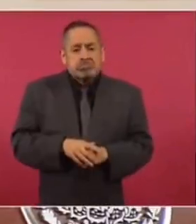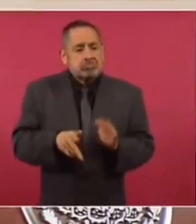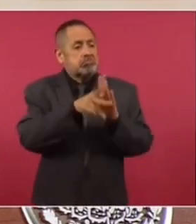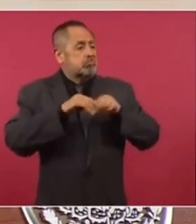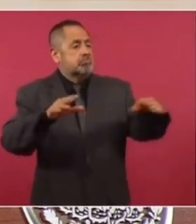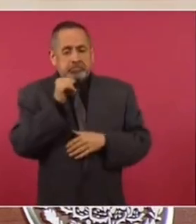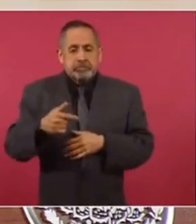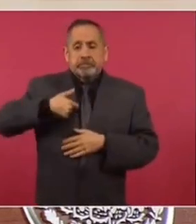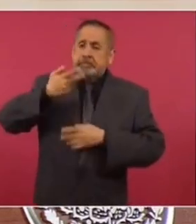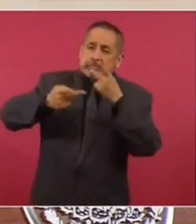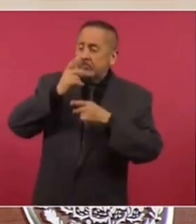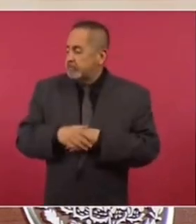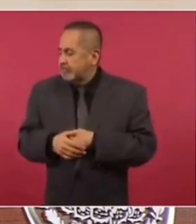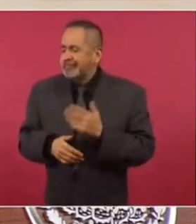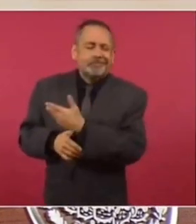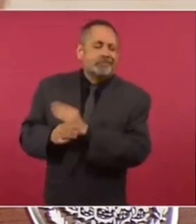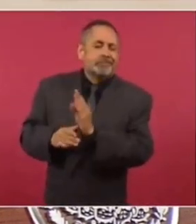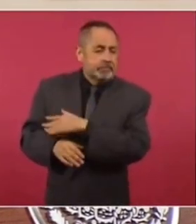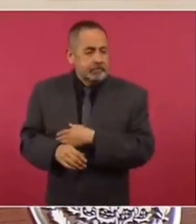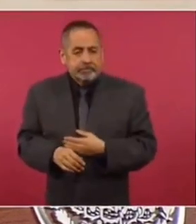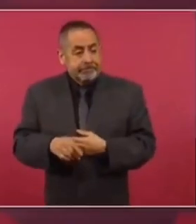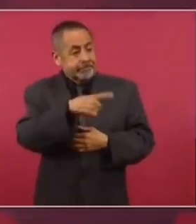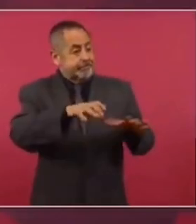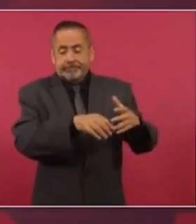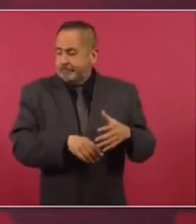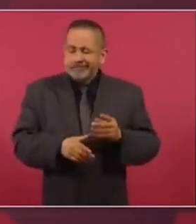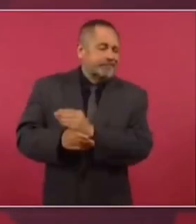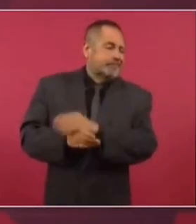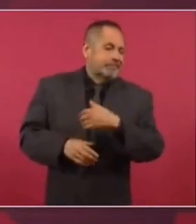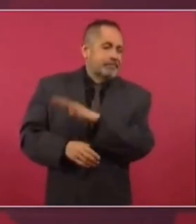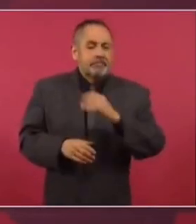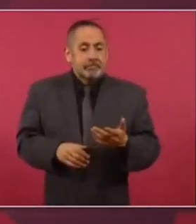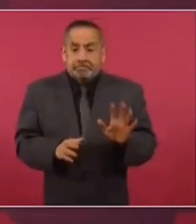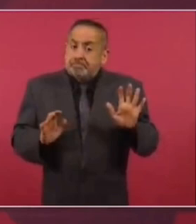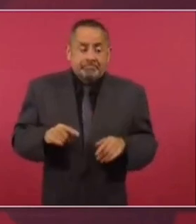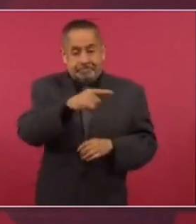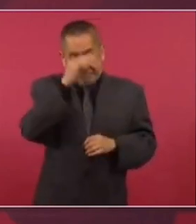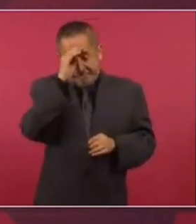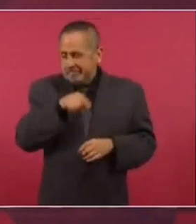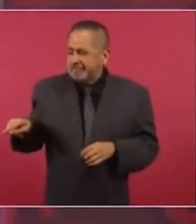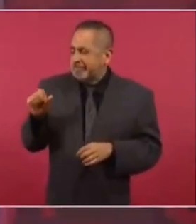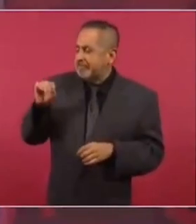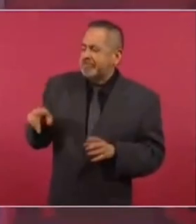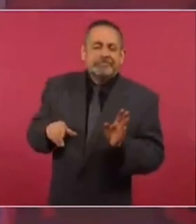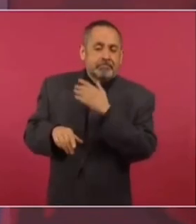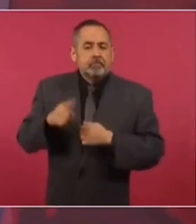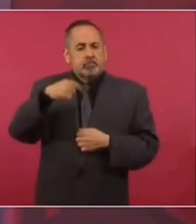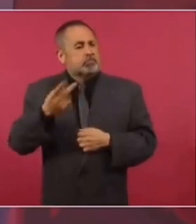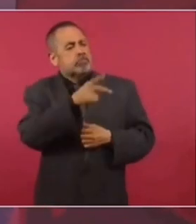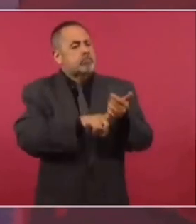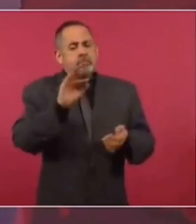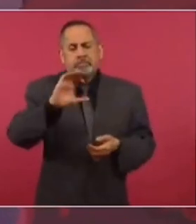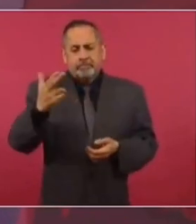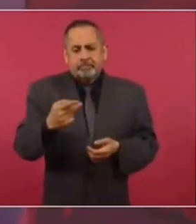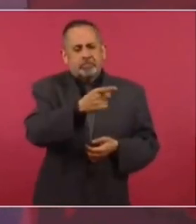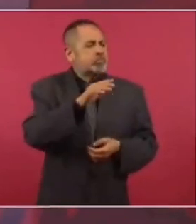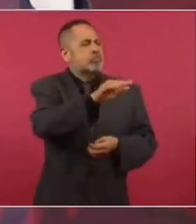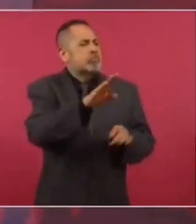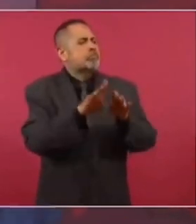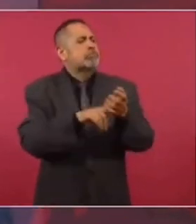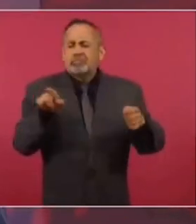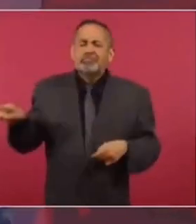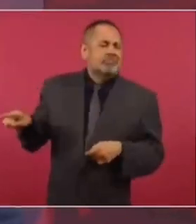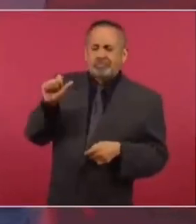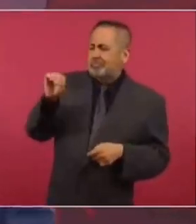Nadie. Entonces, ellos pensaron, porque hay hasta constancia, una vez le preguntaron a Calderón, ¿y cómo